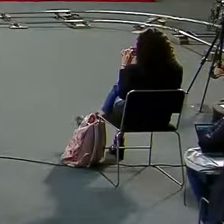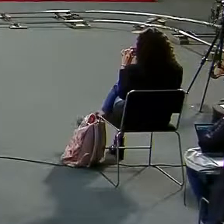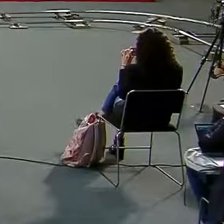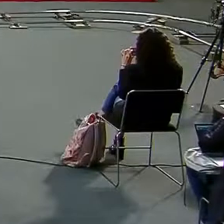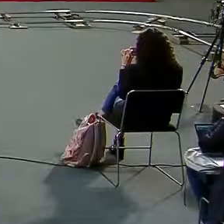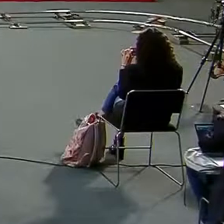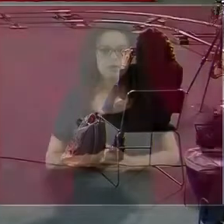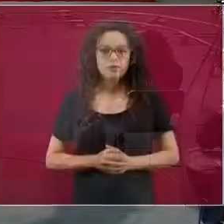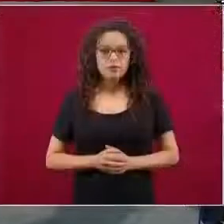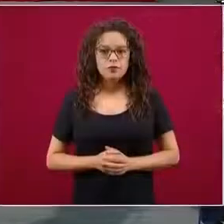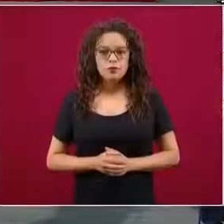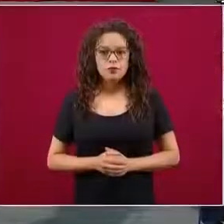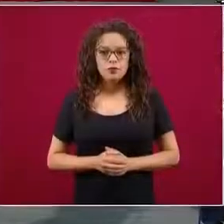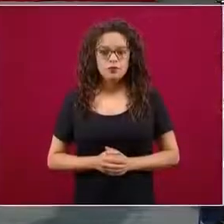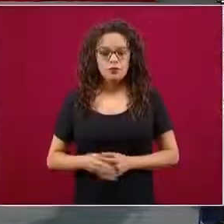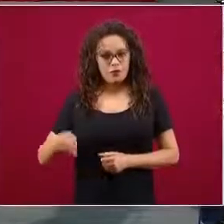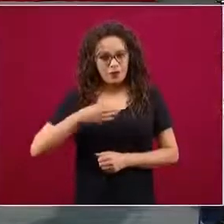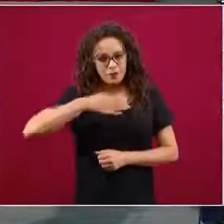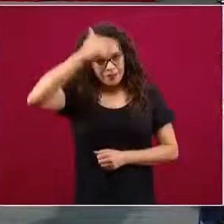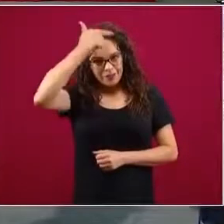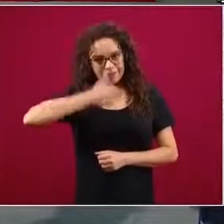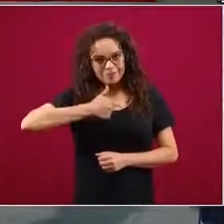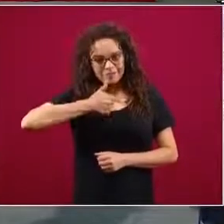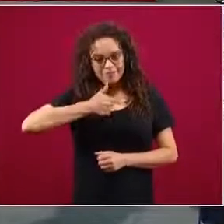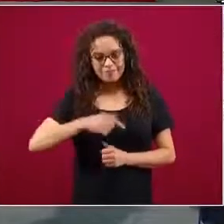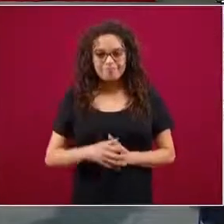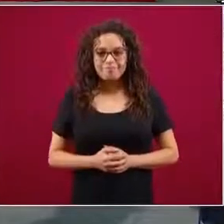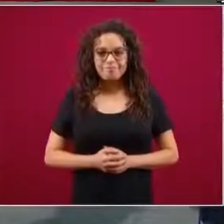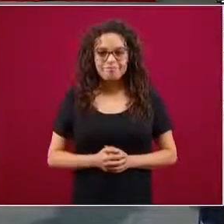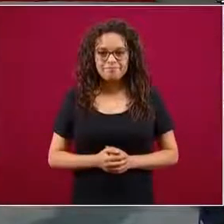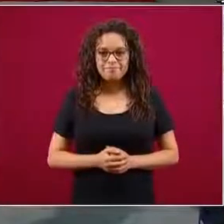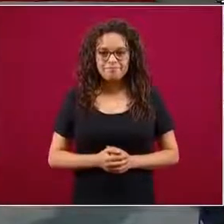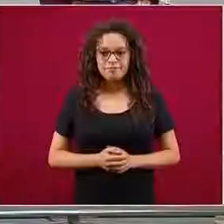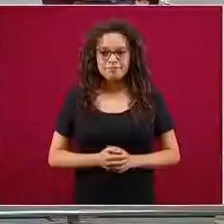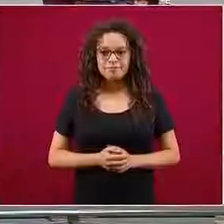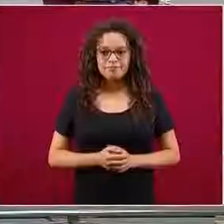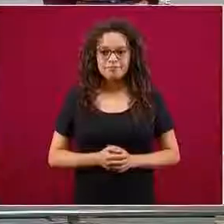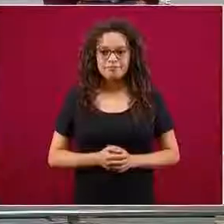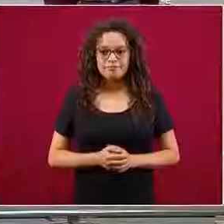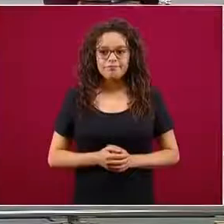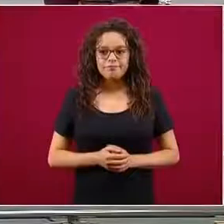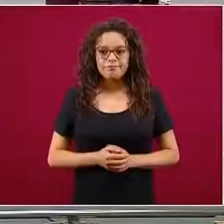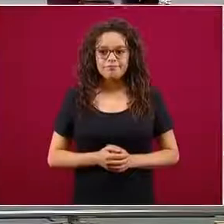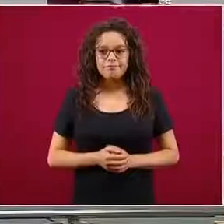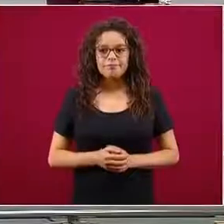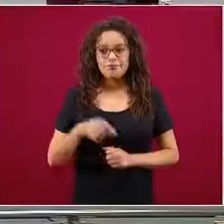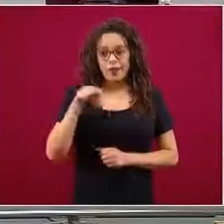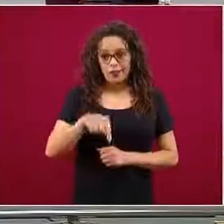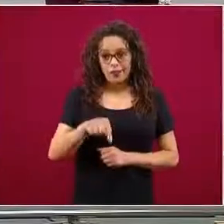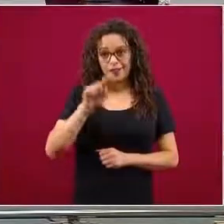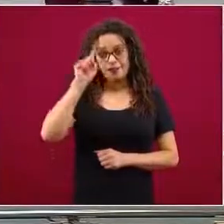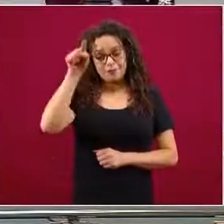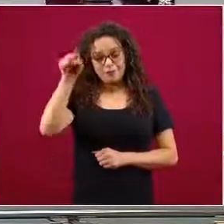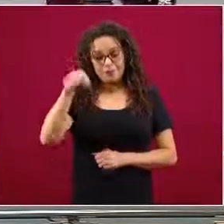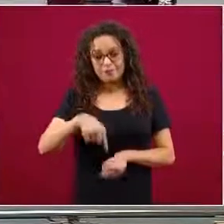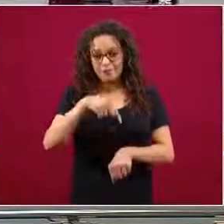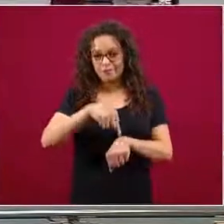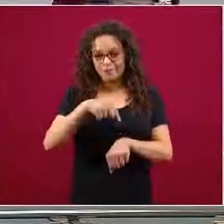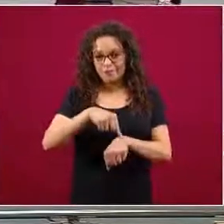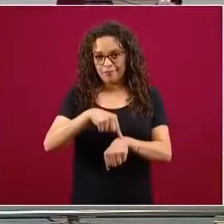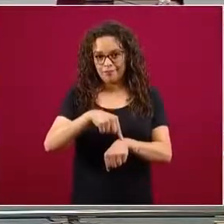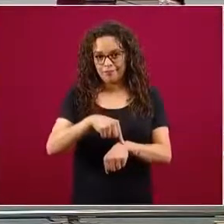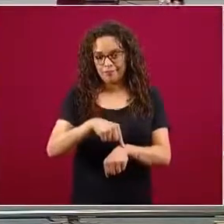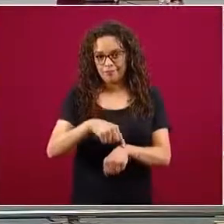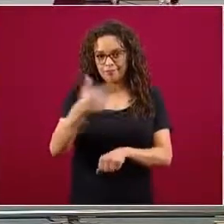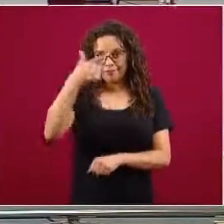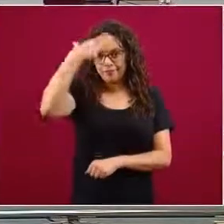Muy buenas noches, aquí y allá. Son las 19 horas en punto del jueves